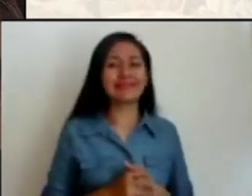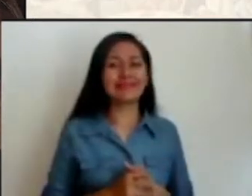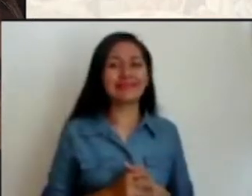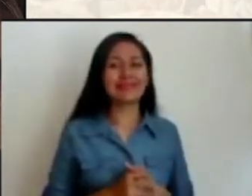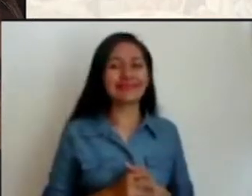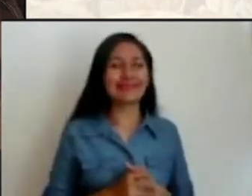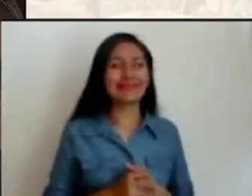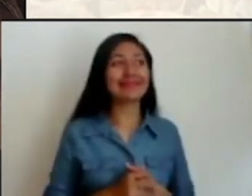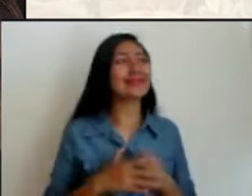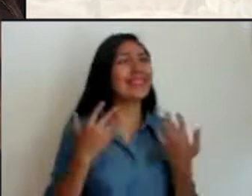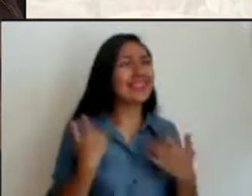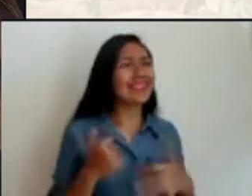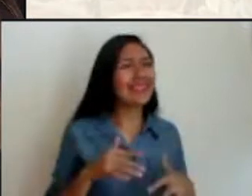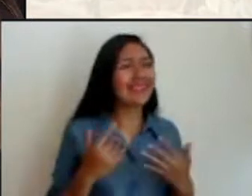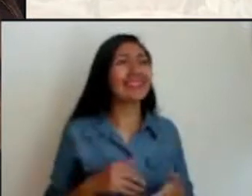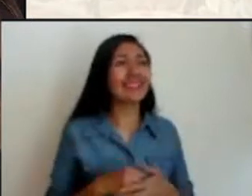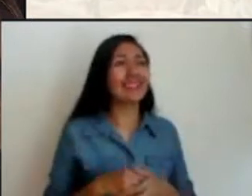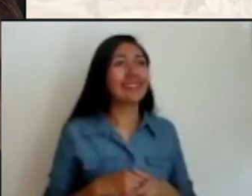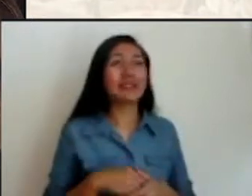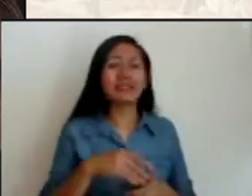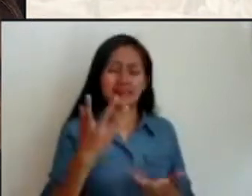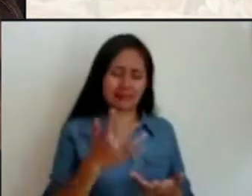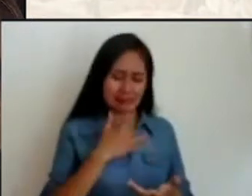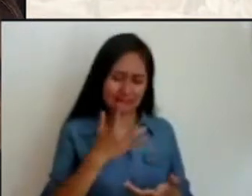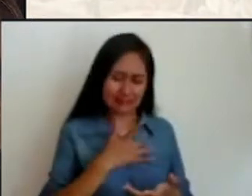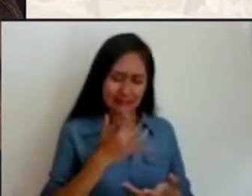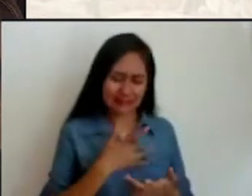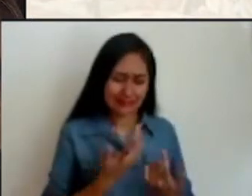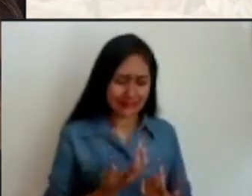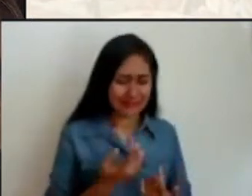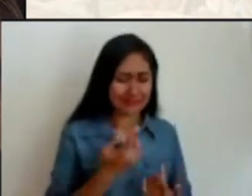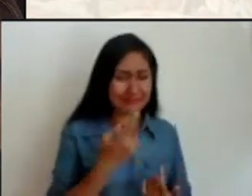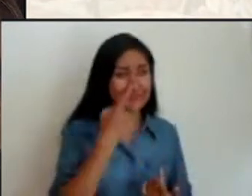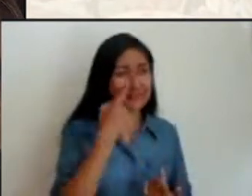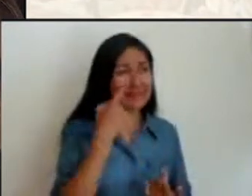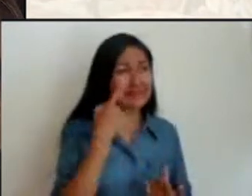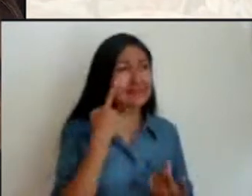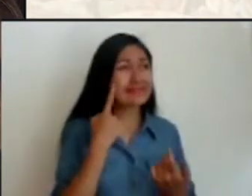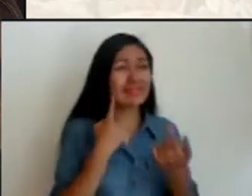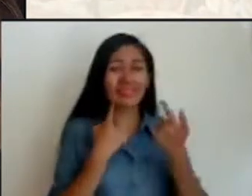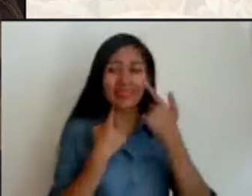de esparcir lágrimas con genuflexión,